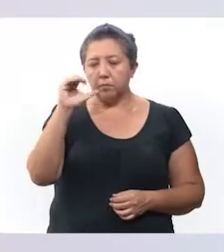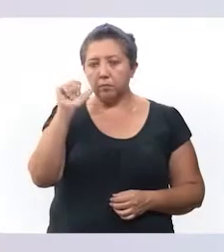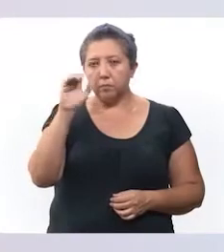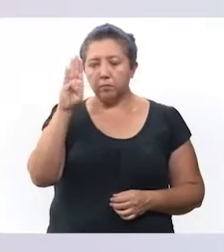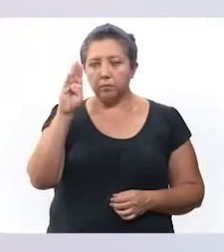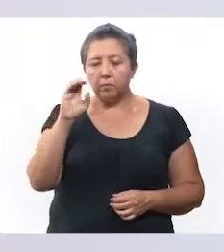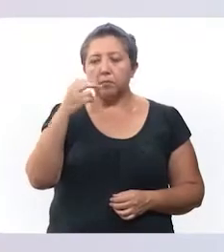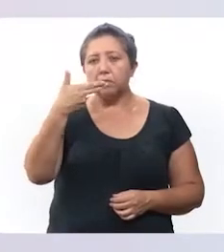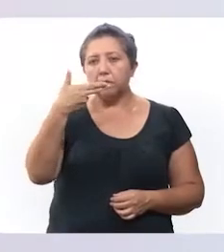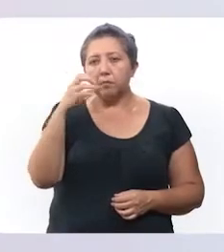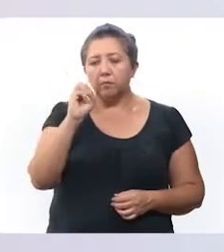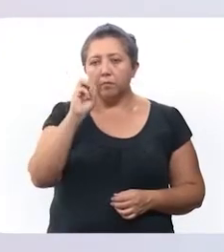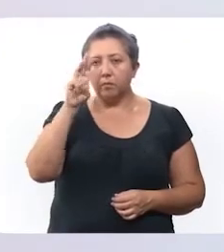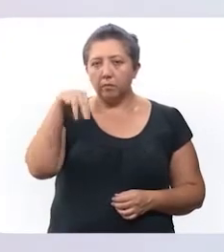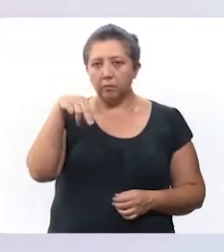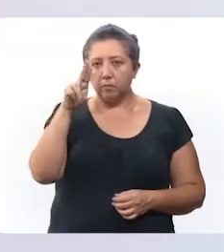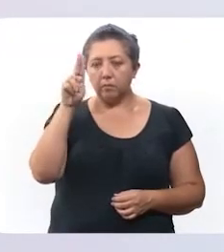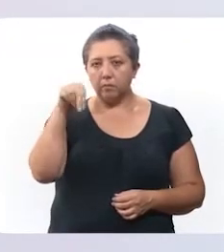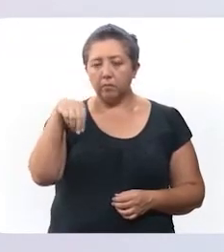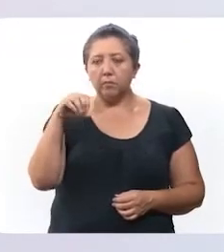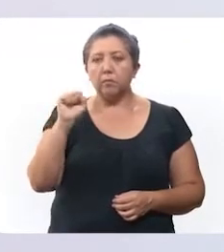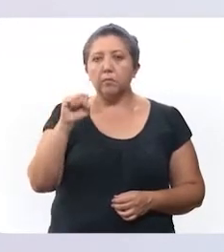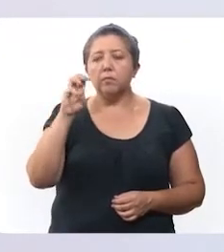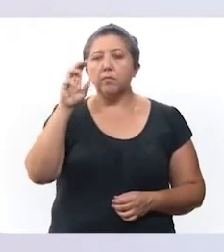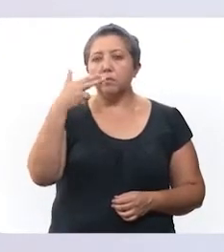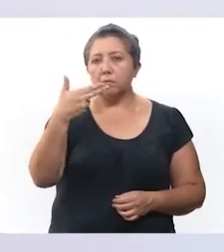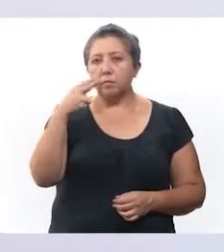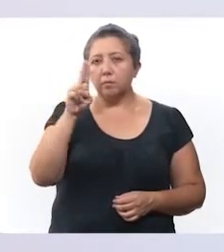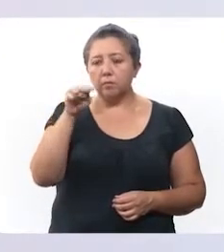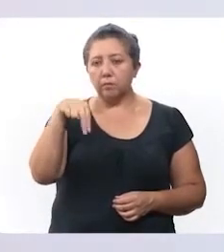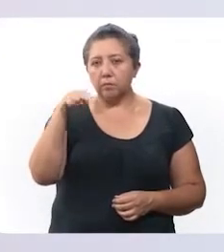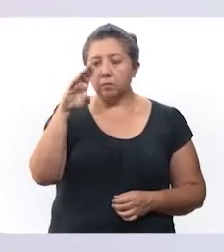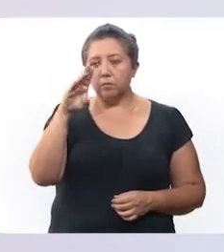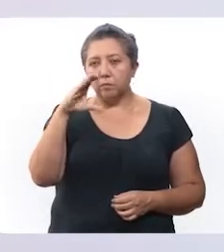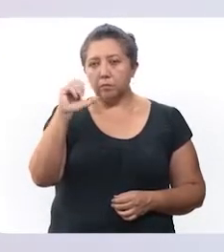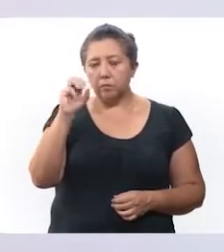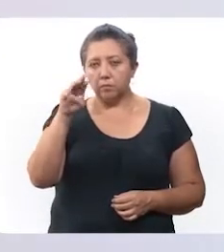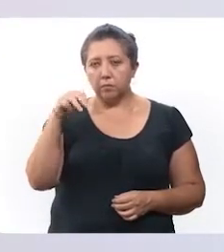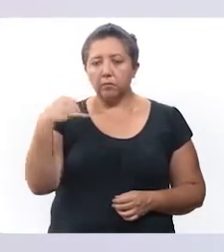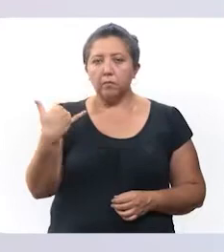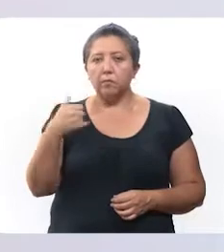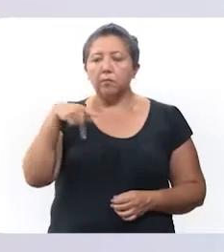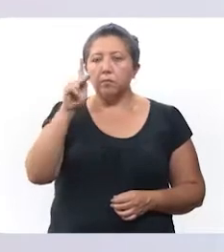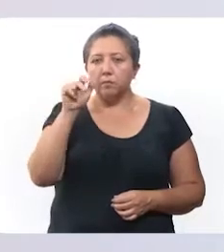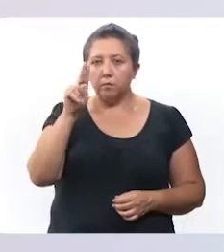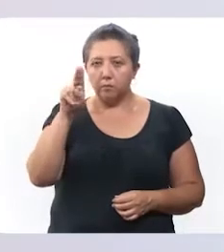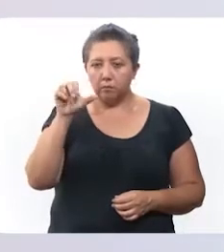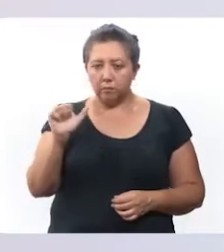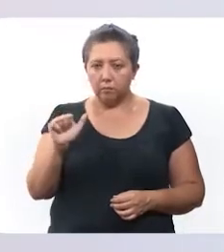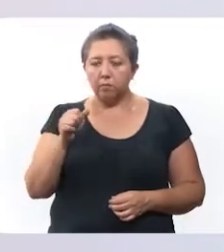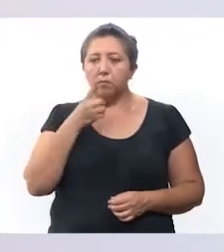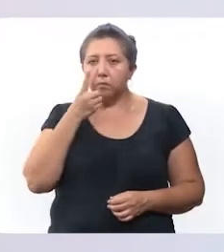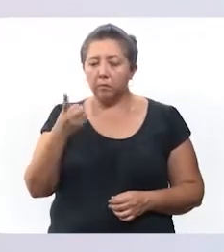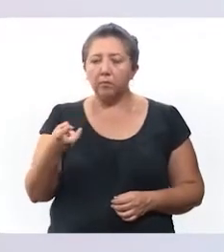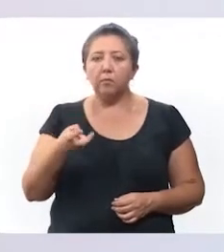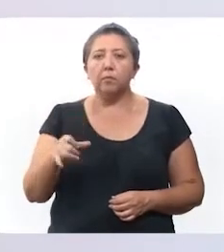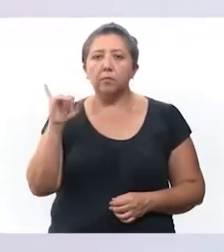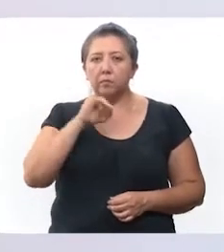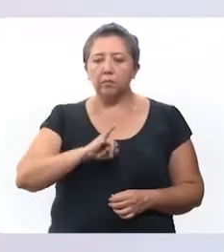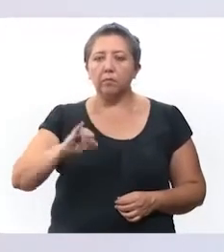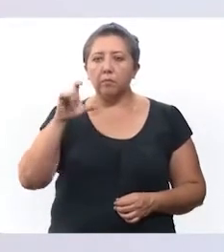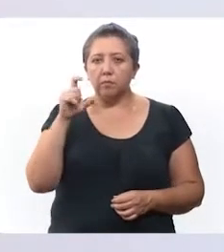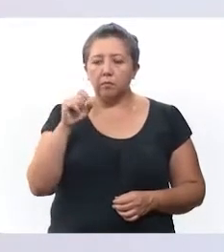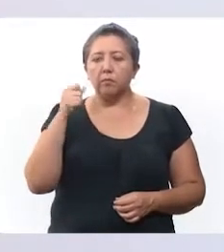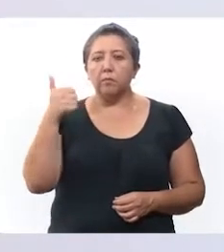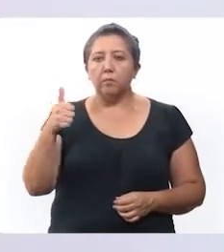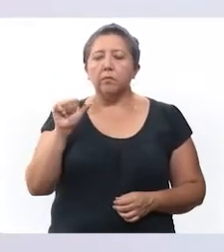Joctún, Jomum, Jují, Junucmá, Ixil, Izamal, Maxcanú y Cagua. En lo que corresponde al jueves